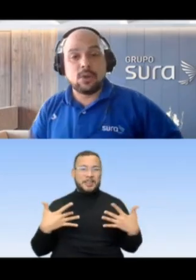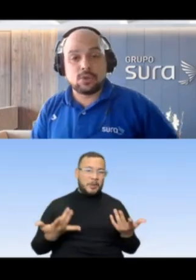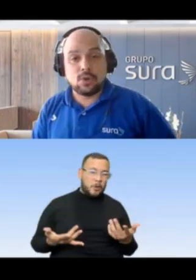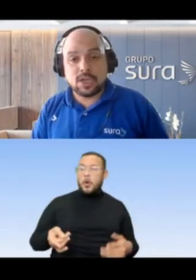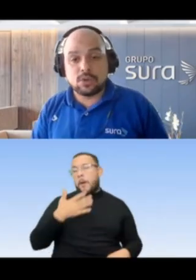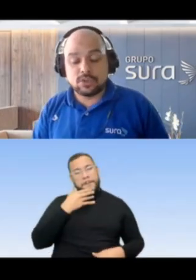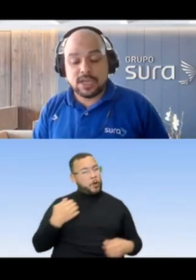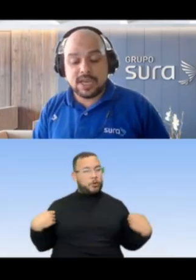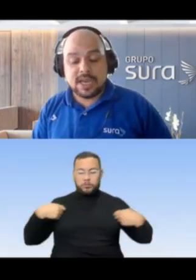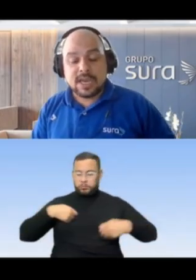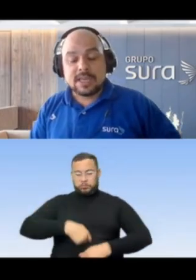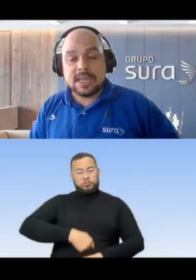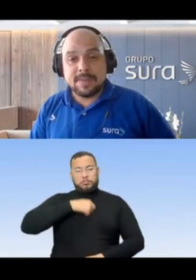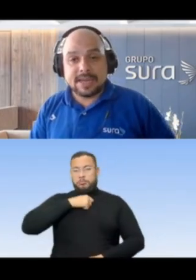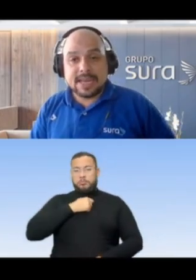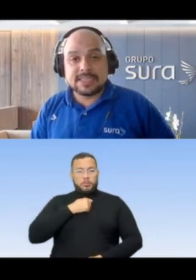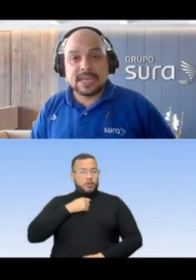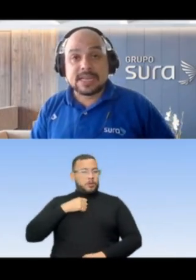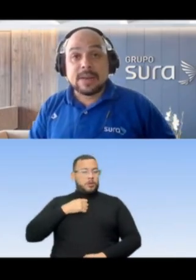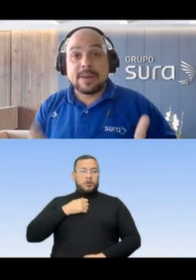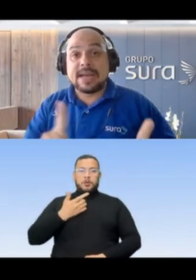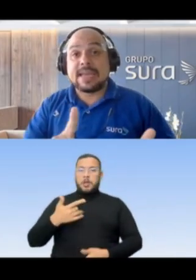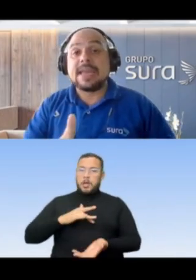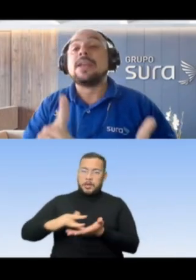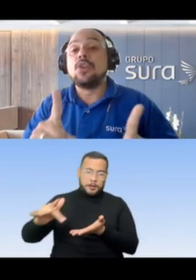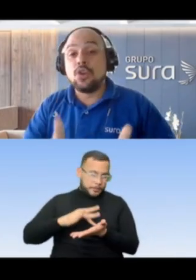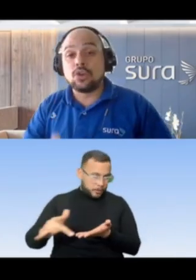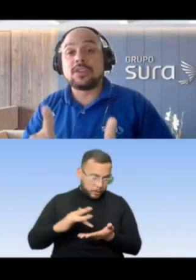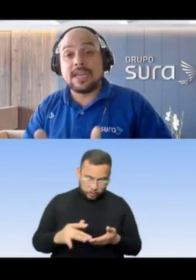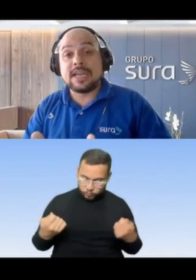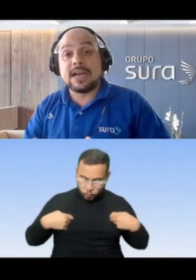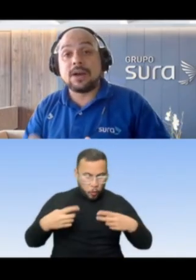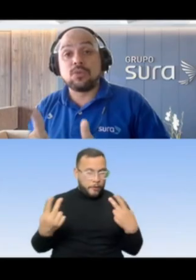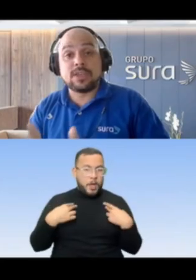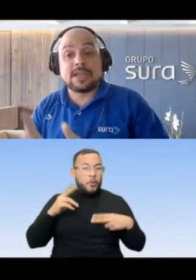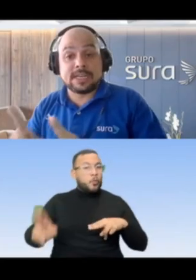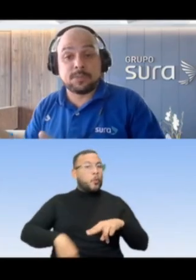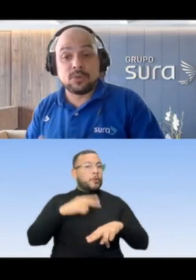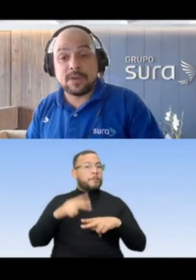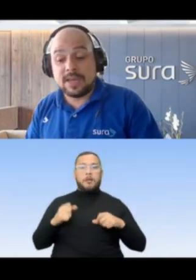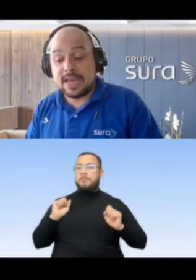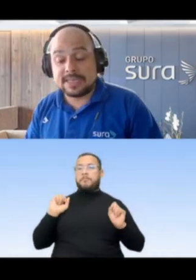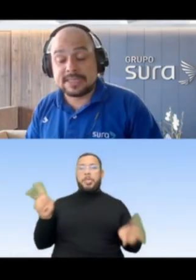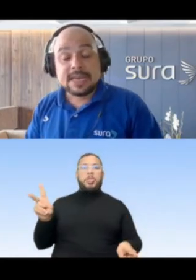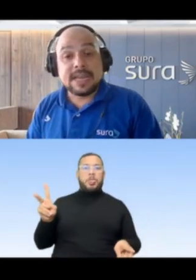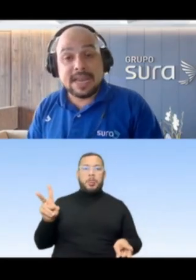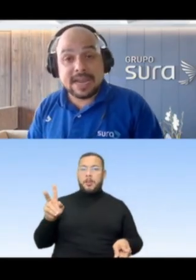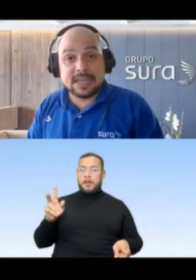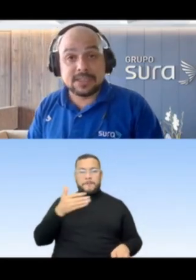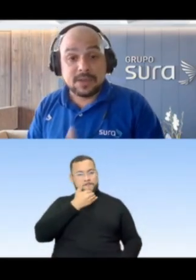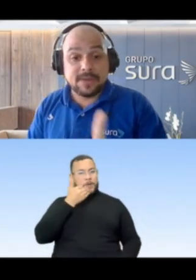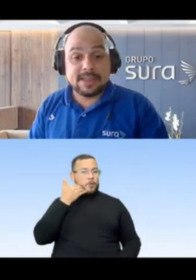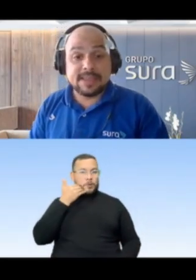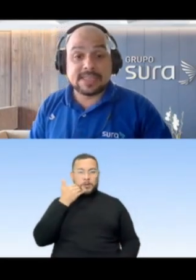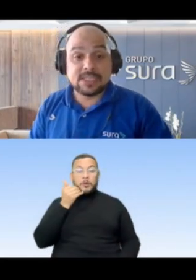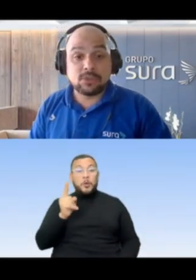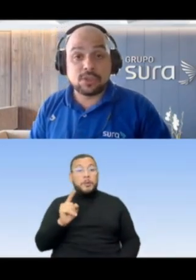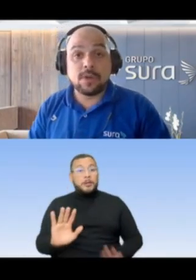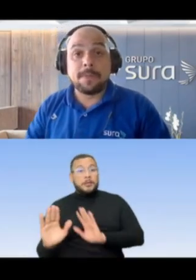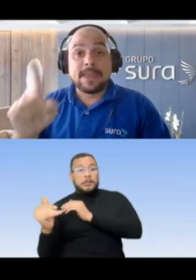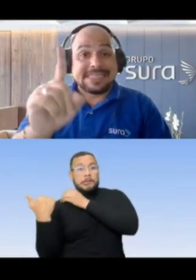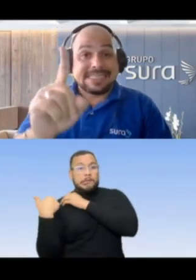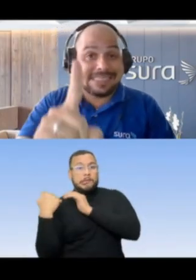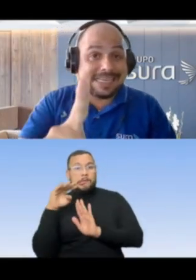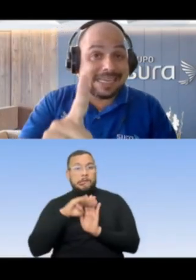chaquetica, cúbrase los loguitos de emergencias para que no tenga usted responsabilidades legales frente